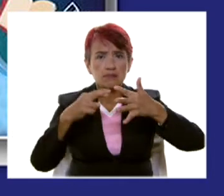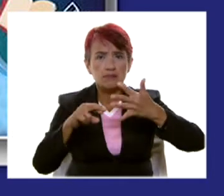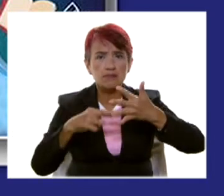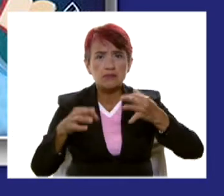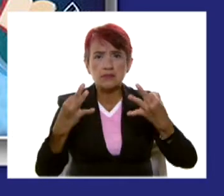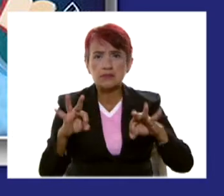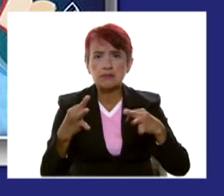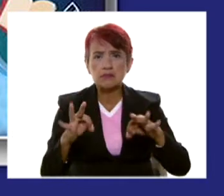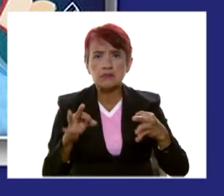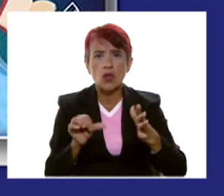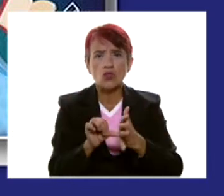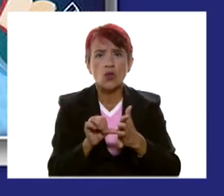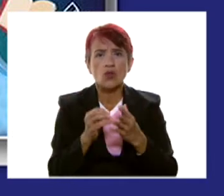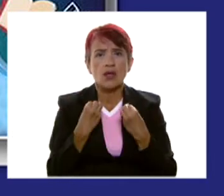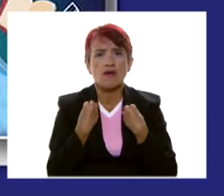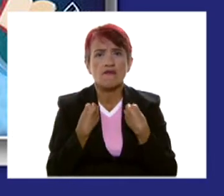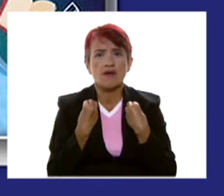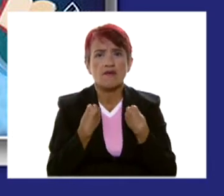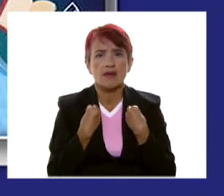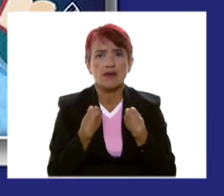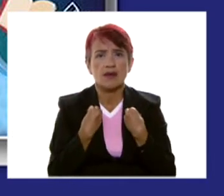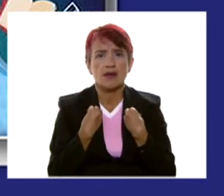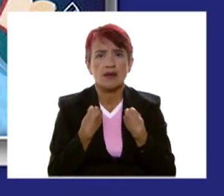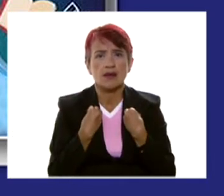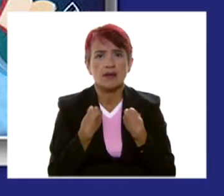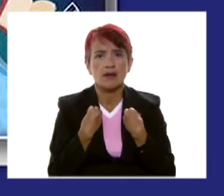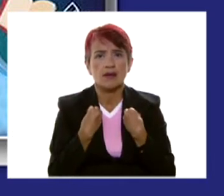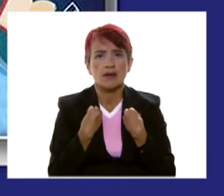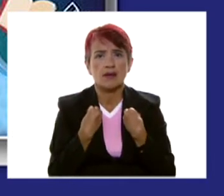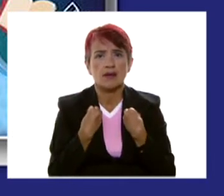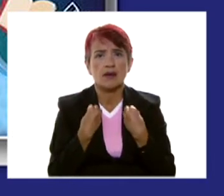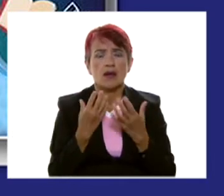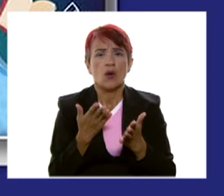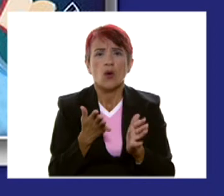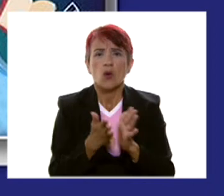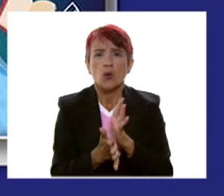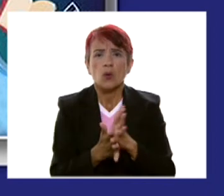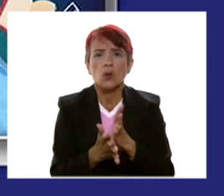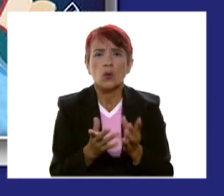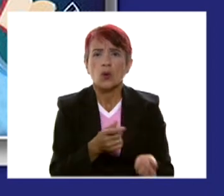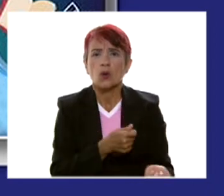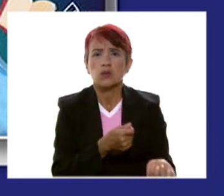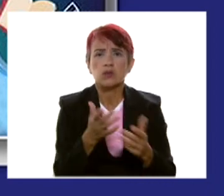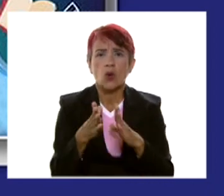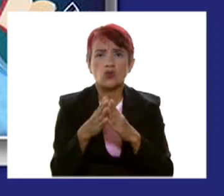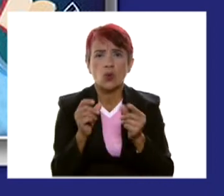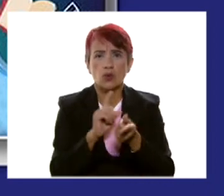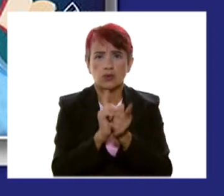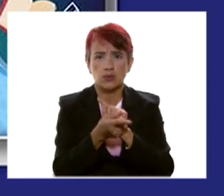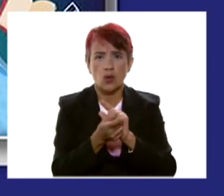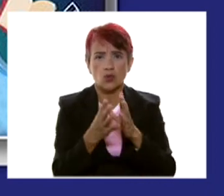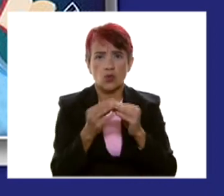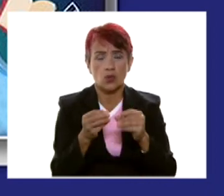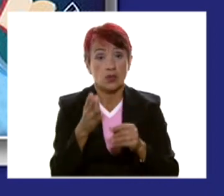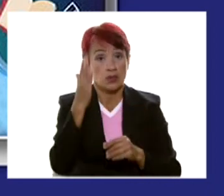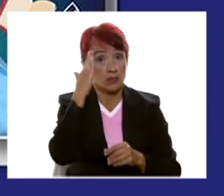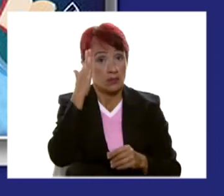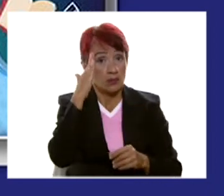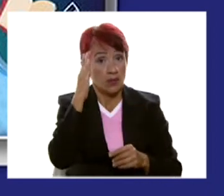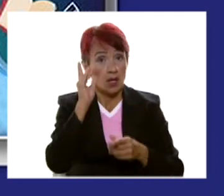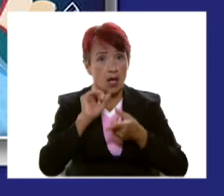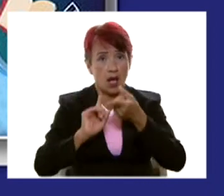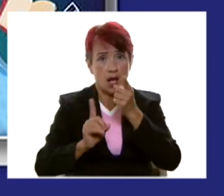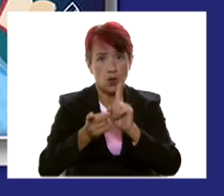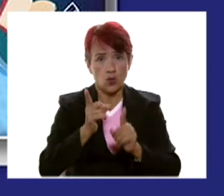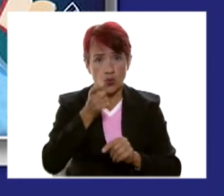viven, ocupan o desde los cuales han sido desplazados. Tal vez algunos de ustedes no lo sepan, pero algunos de